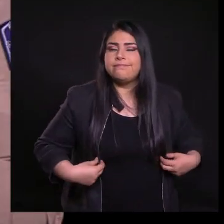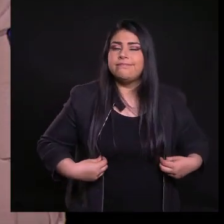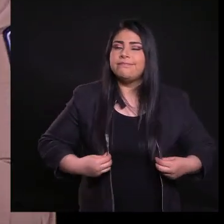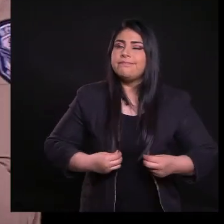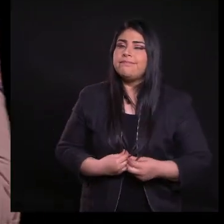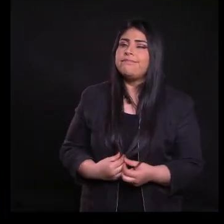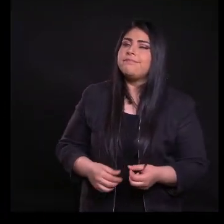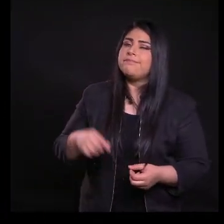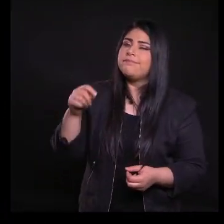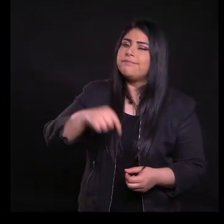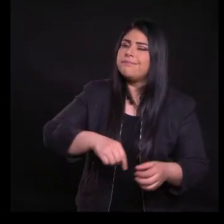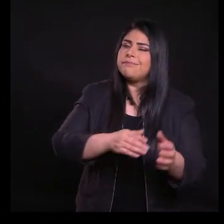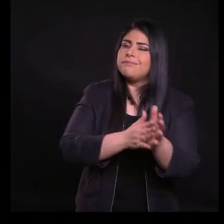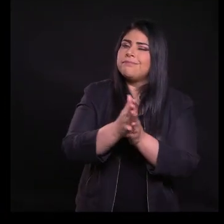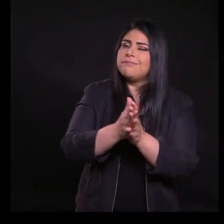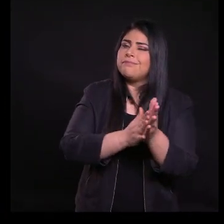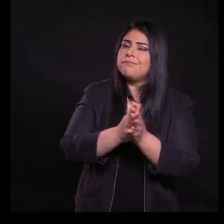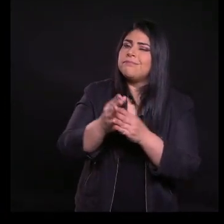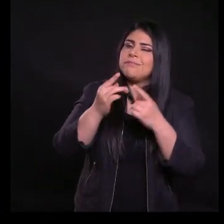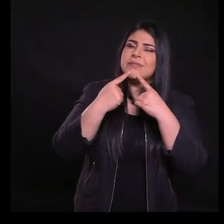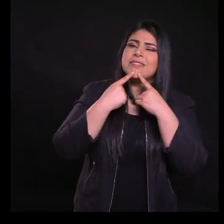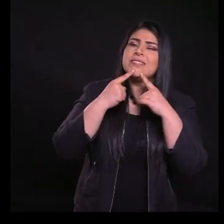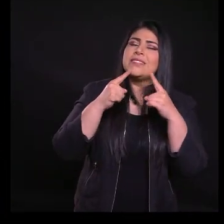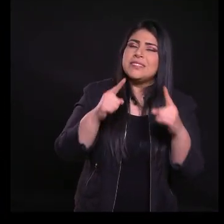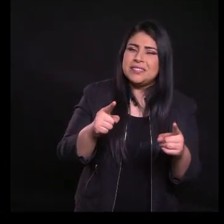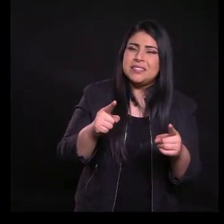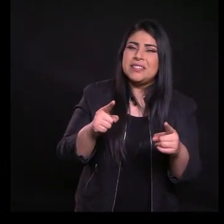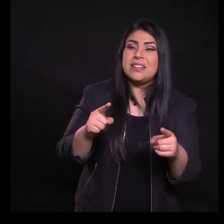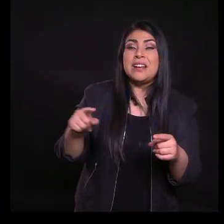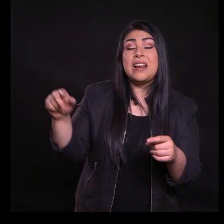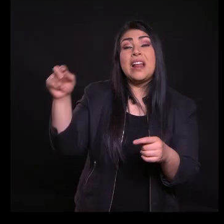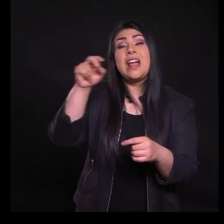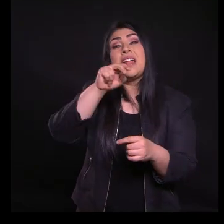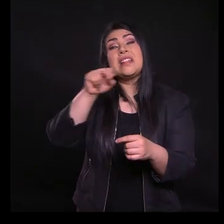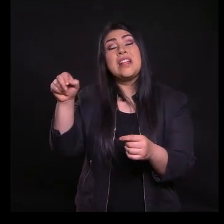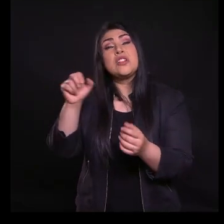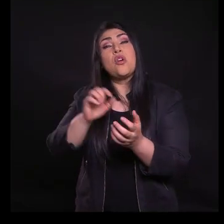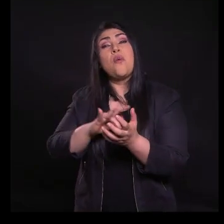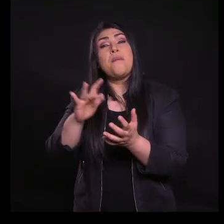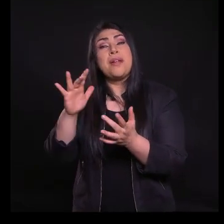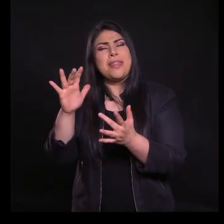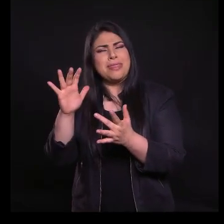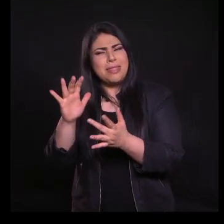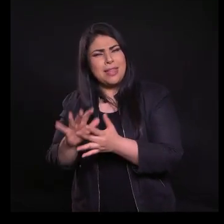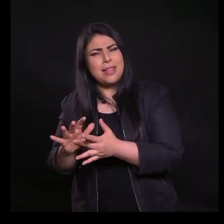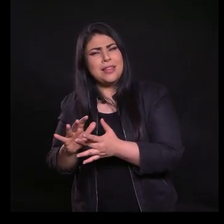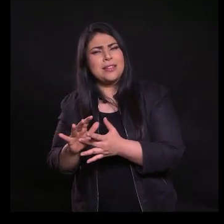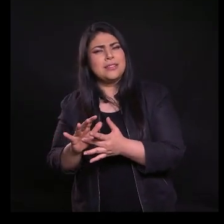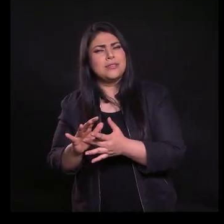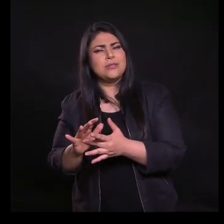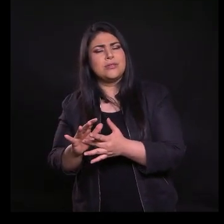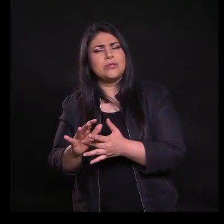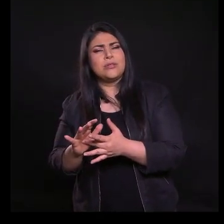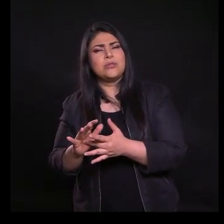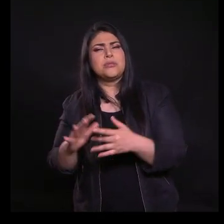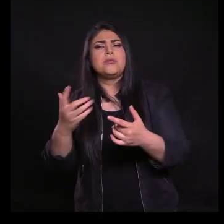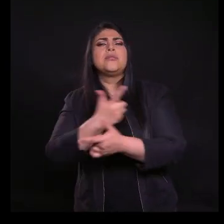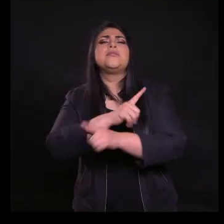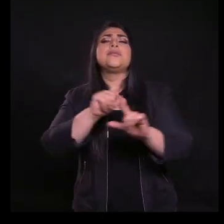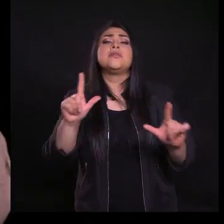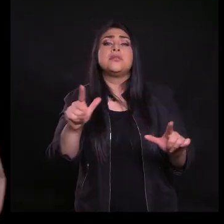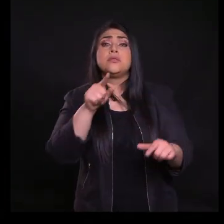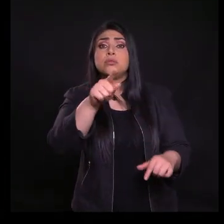y quiero aprovechar a declarar en el nombre de jesus que si alguien se siente oprimido en este día